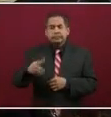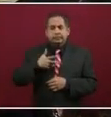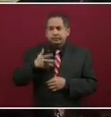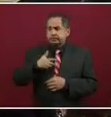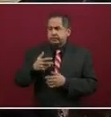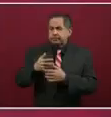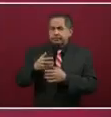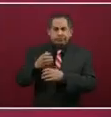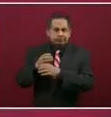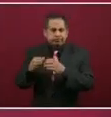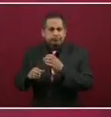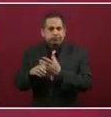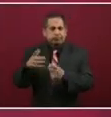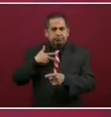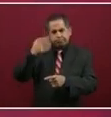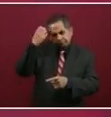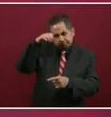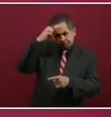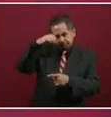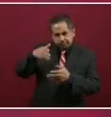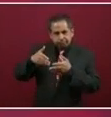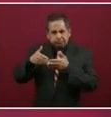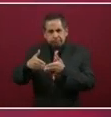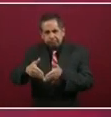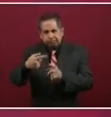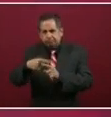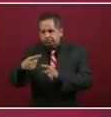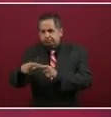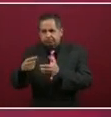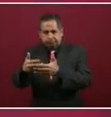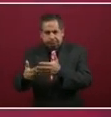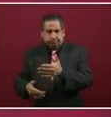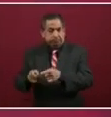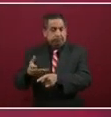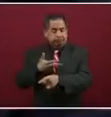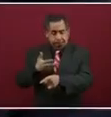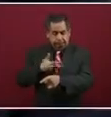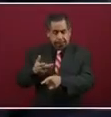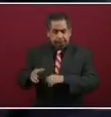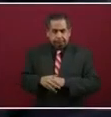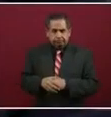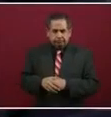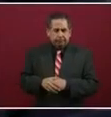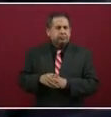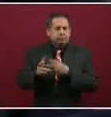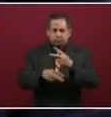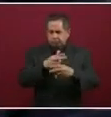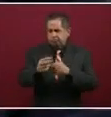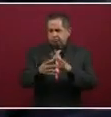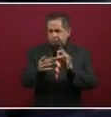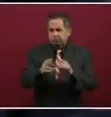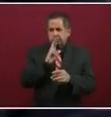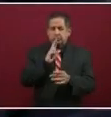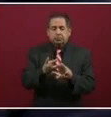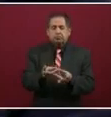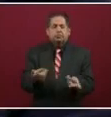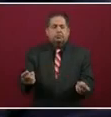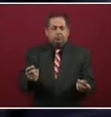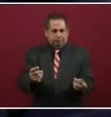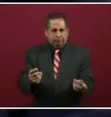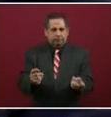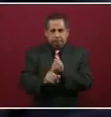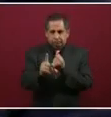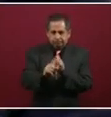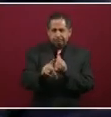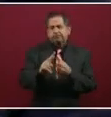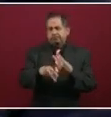equipo, tienen experiencia, ¿sí? Y se va a resolver este